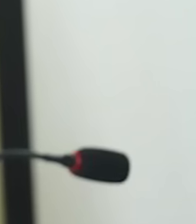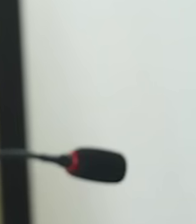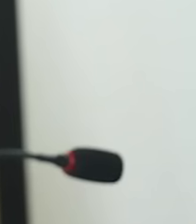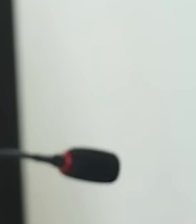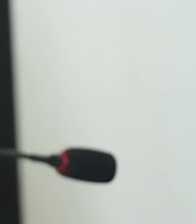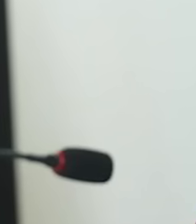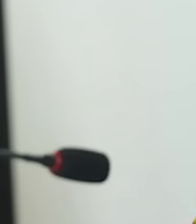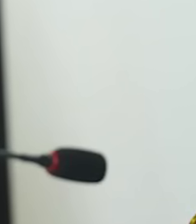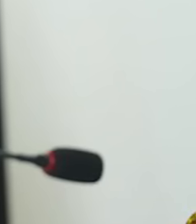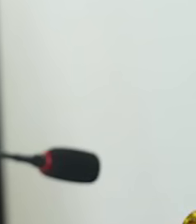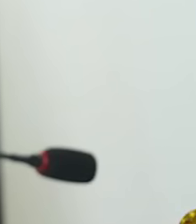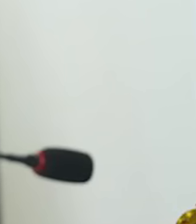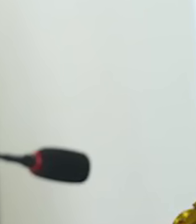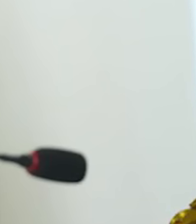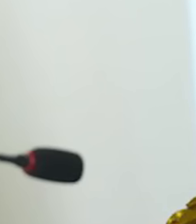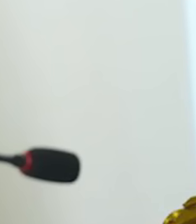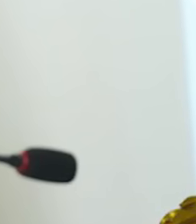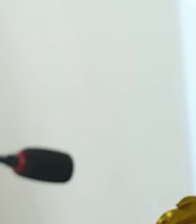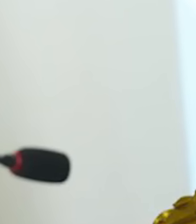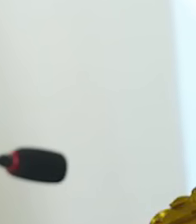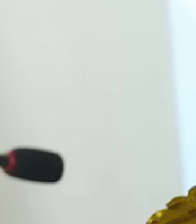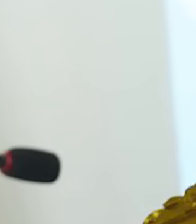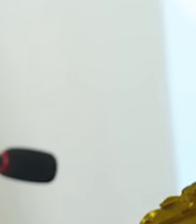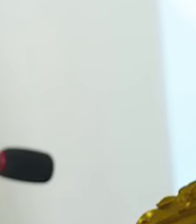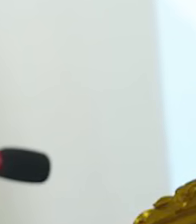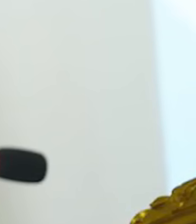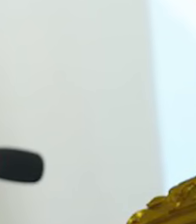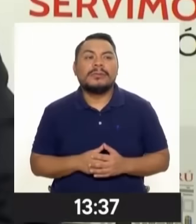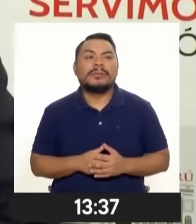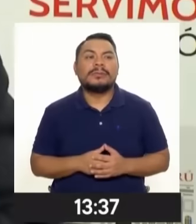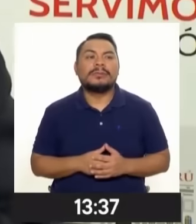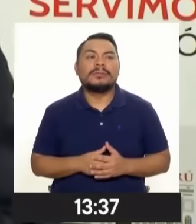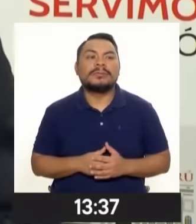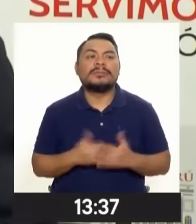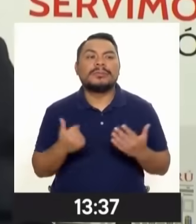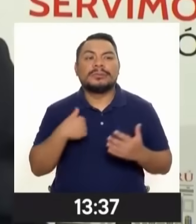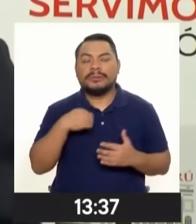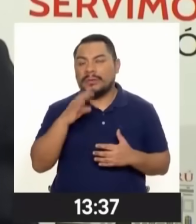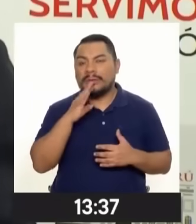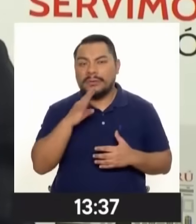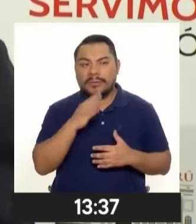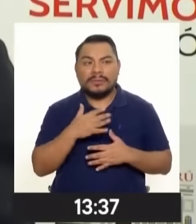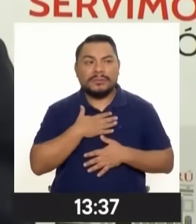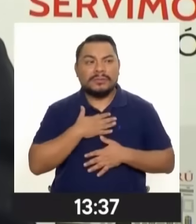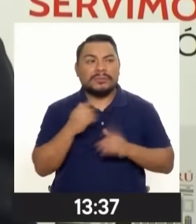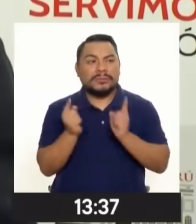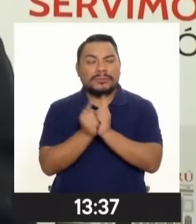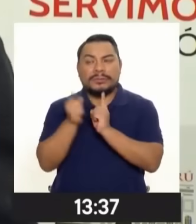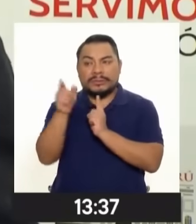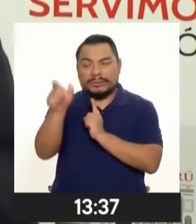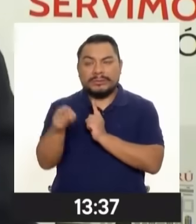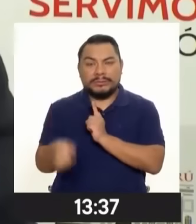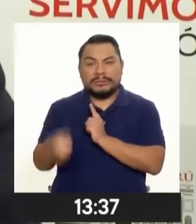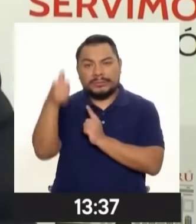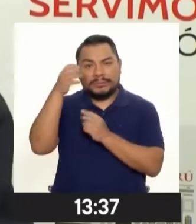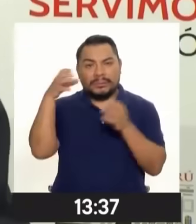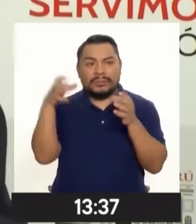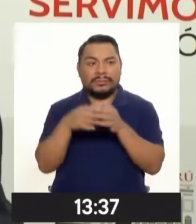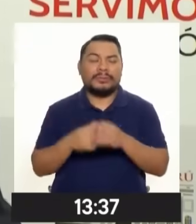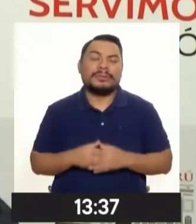Cantinflas, o de verdad tiene serias limitaciones para expresar la mitad de una idea. Yo he hablado con el presidente del